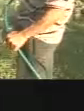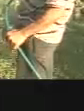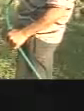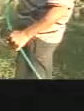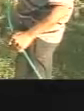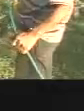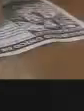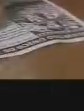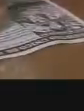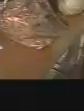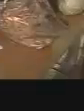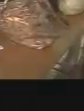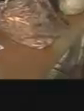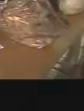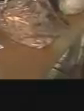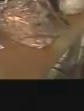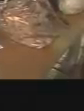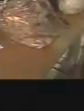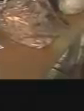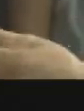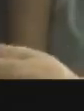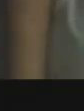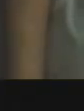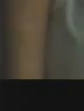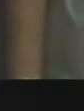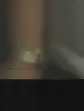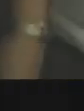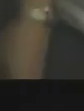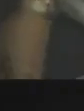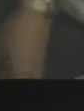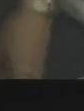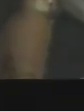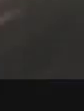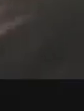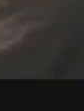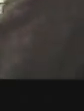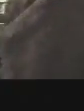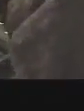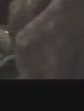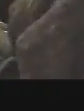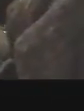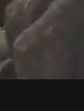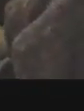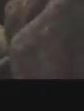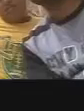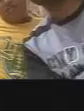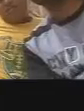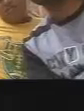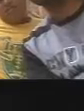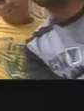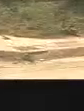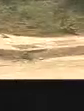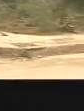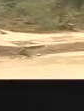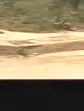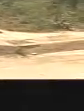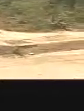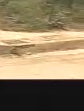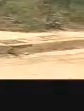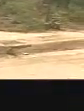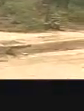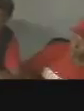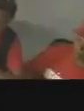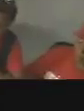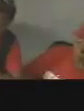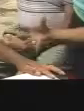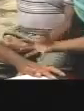decir, este poder reside en todas y en todos. Es el poder popular. Este paso se concretó con